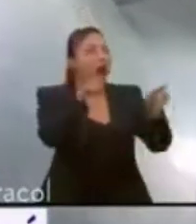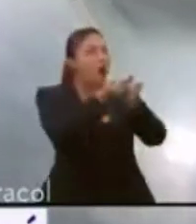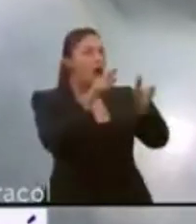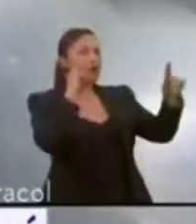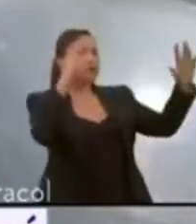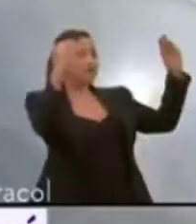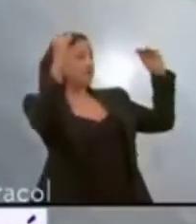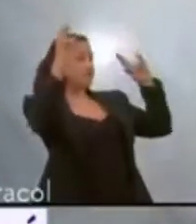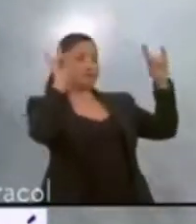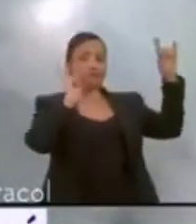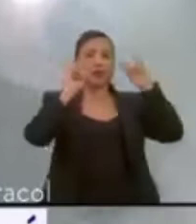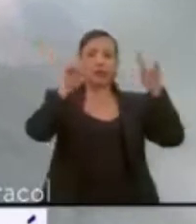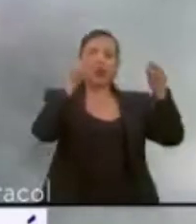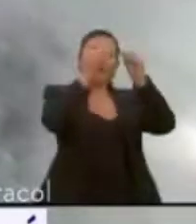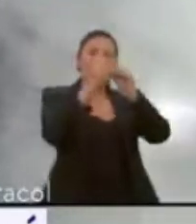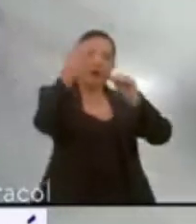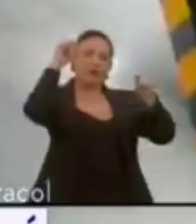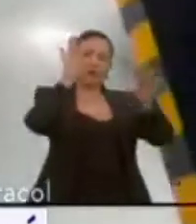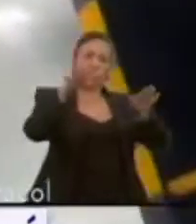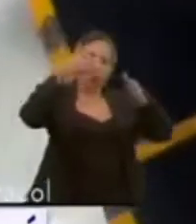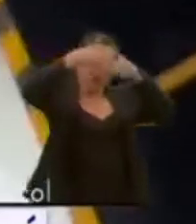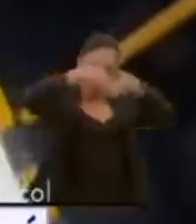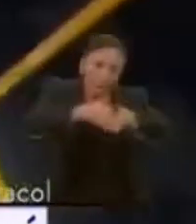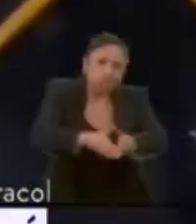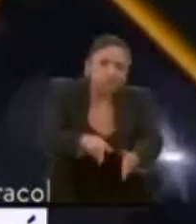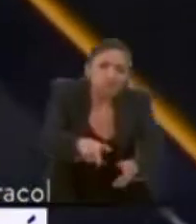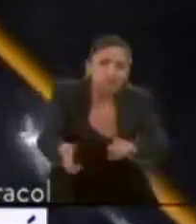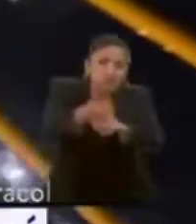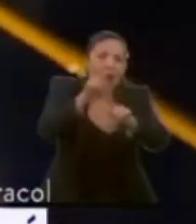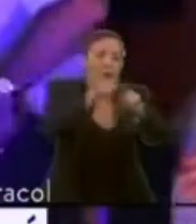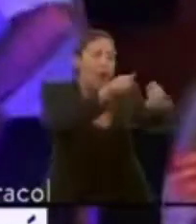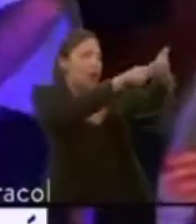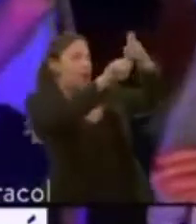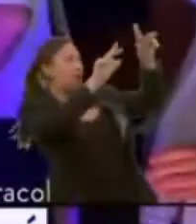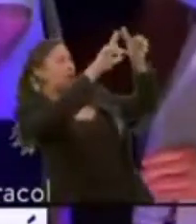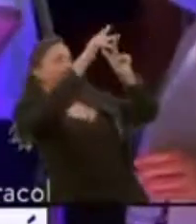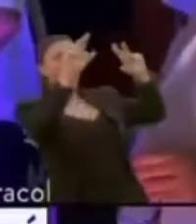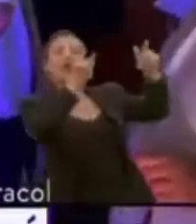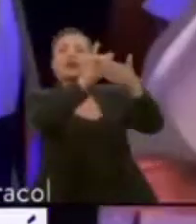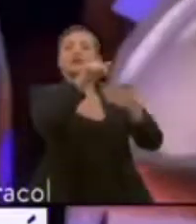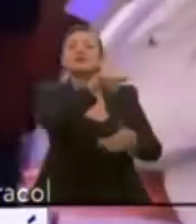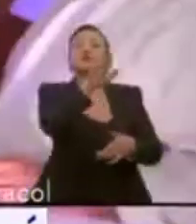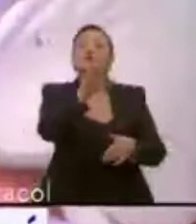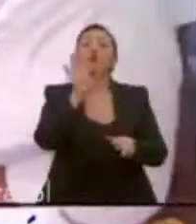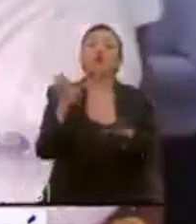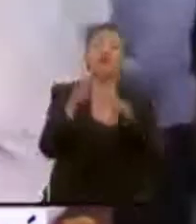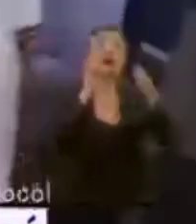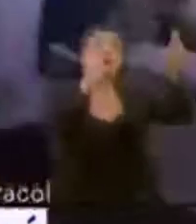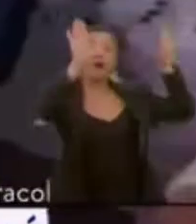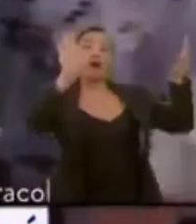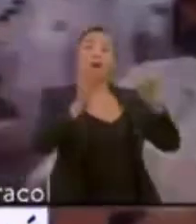modelos a escala del lugar donde se encuentra este tesoro sumergido. La exposición de la Dirección General Marítima se puede